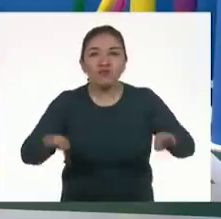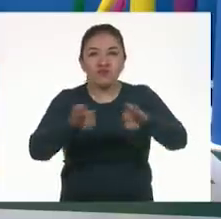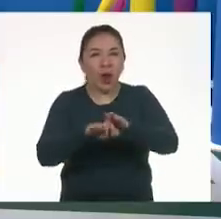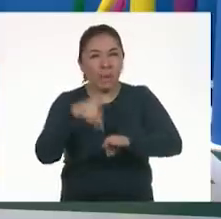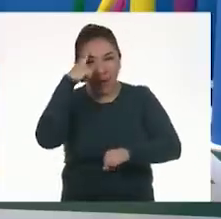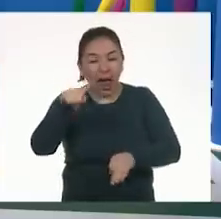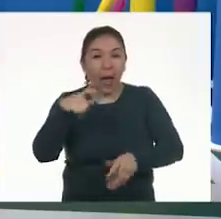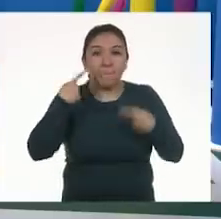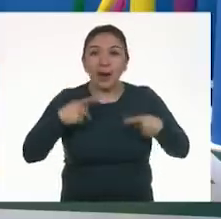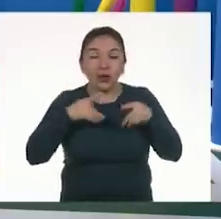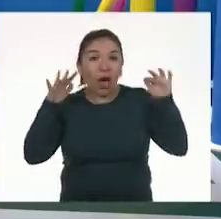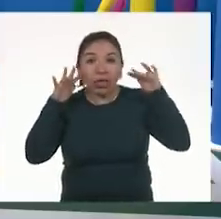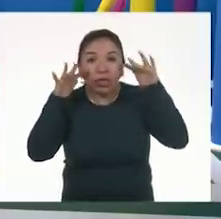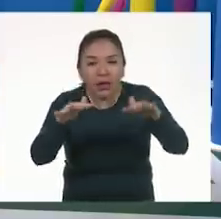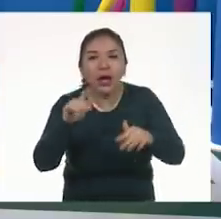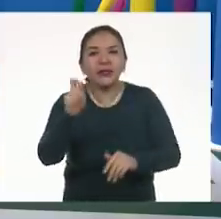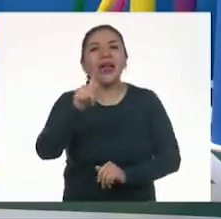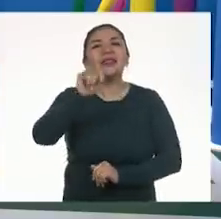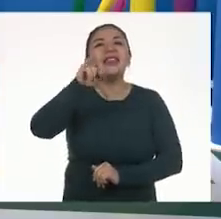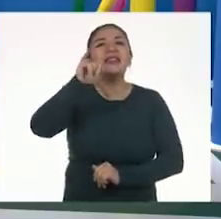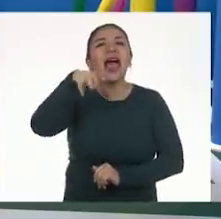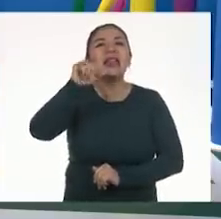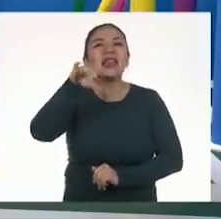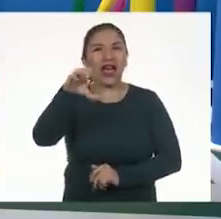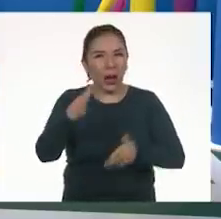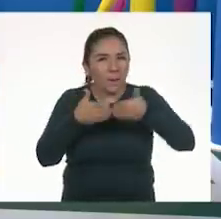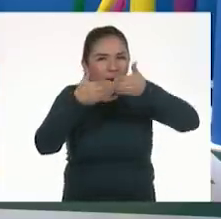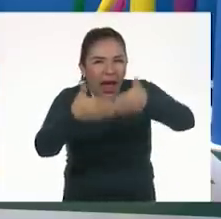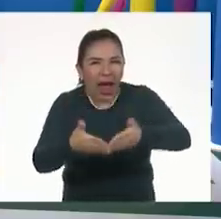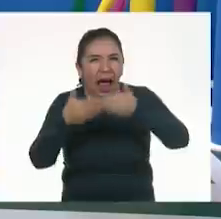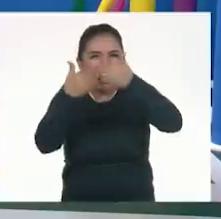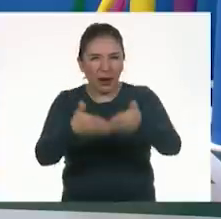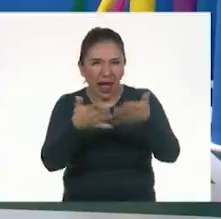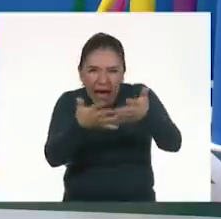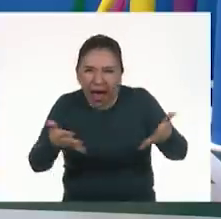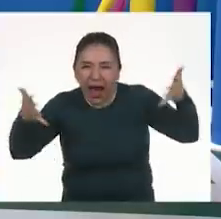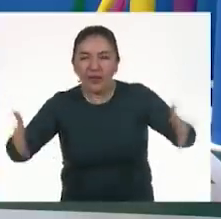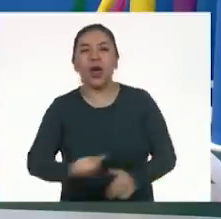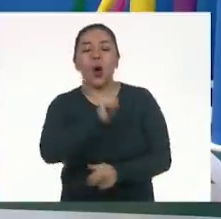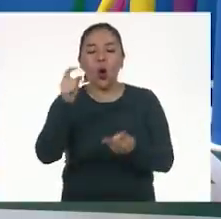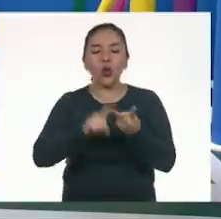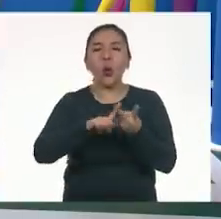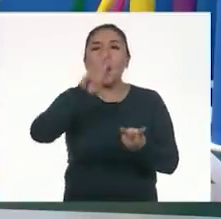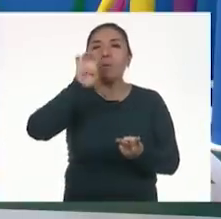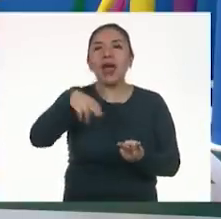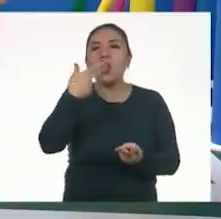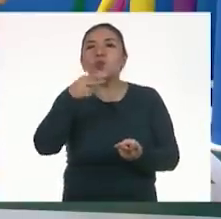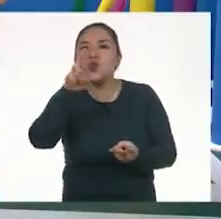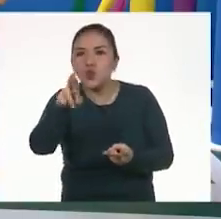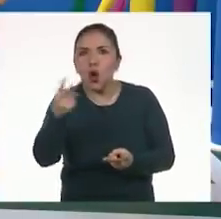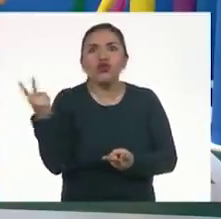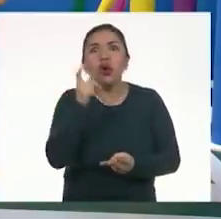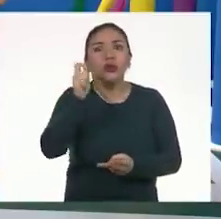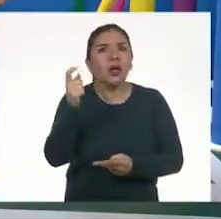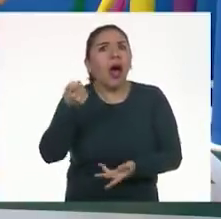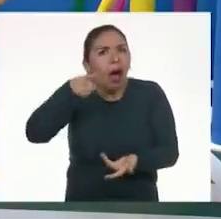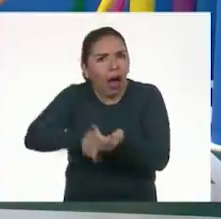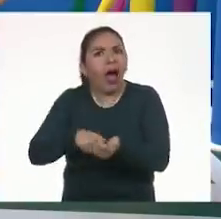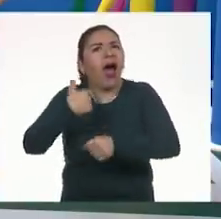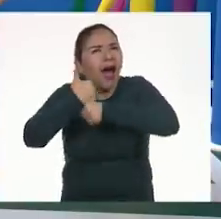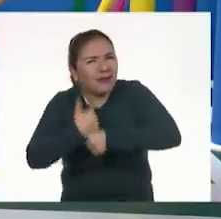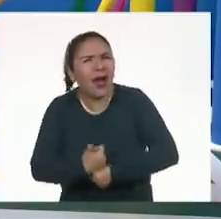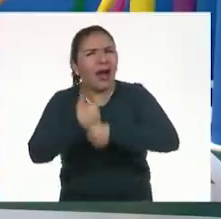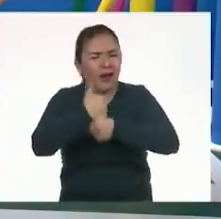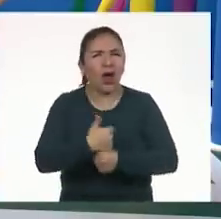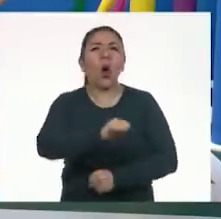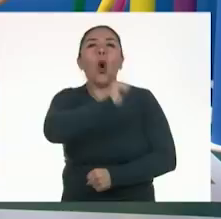¿no? Ben-Hur, antes que el Titanic. Y ambas son tragedias. Una de las películas infantiles que más gustan